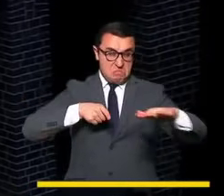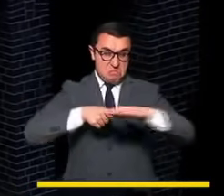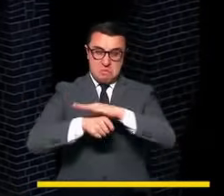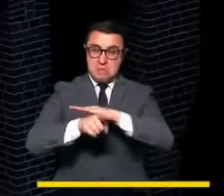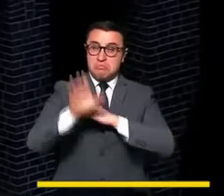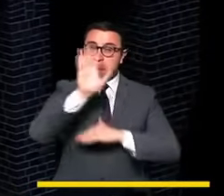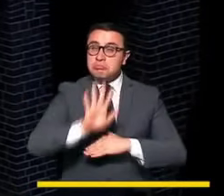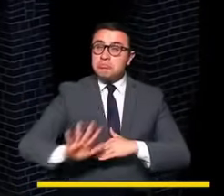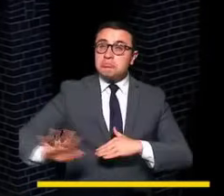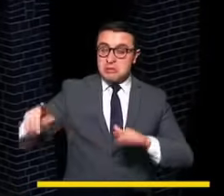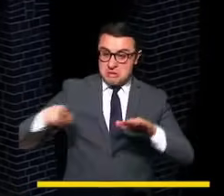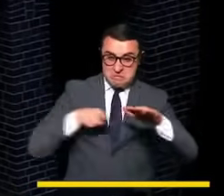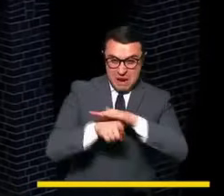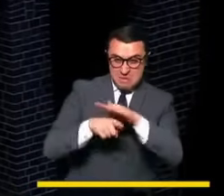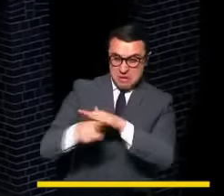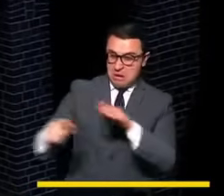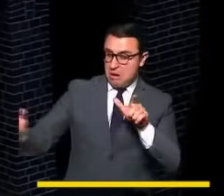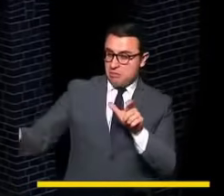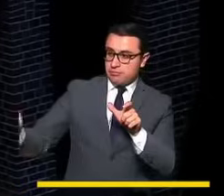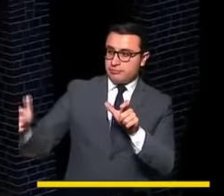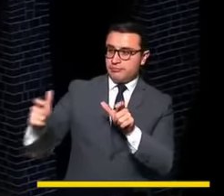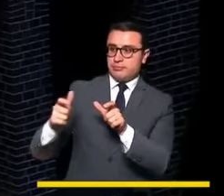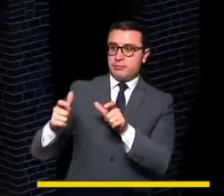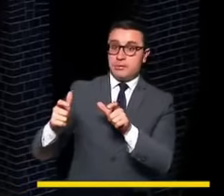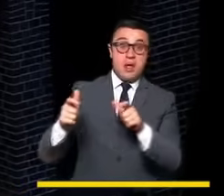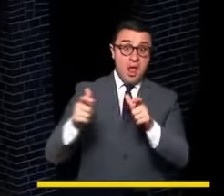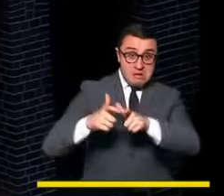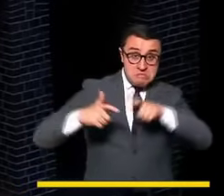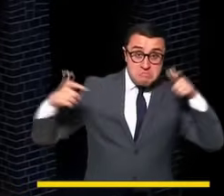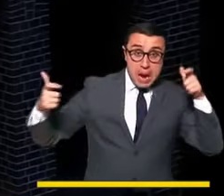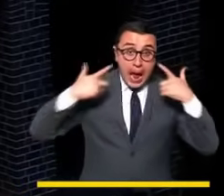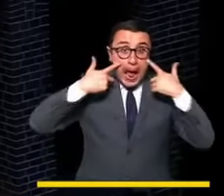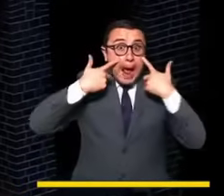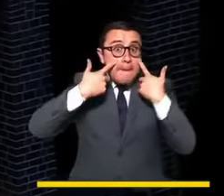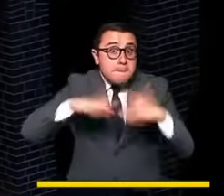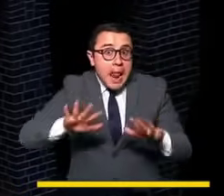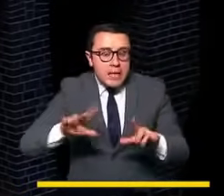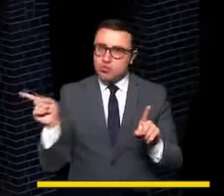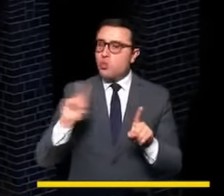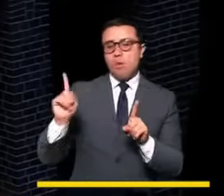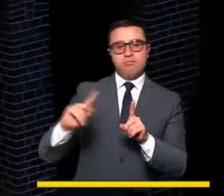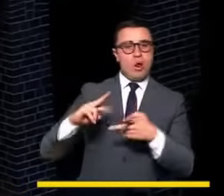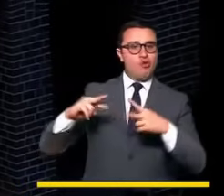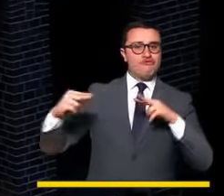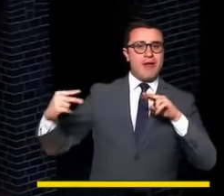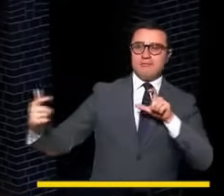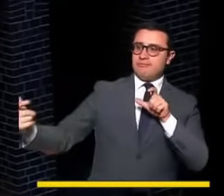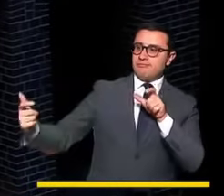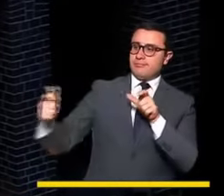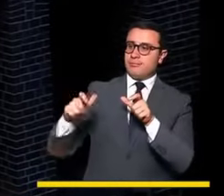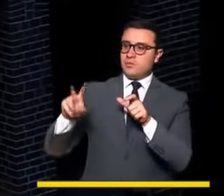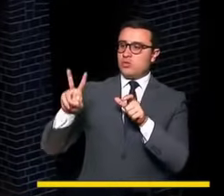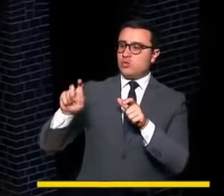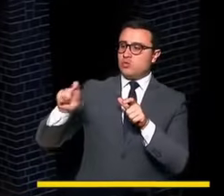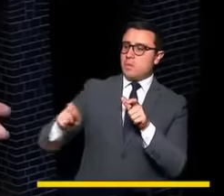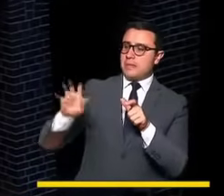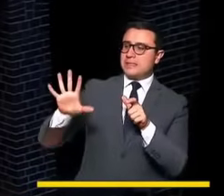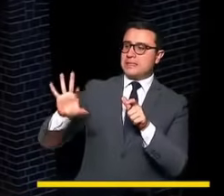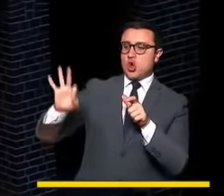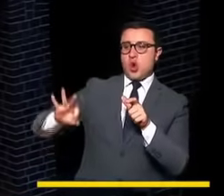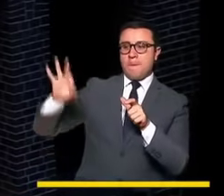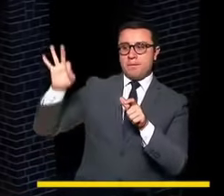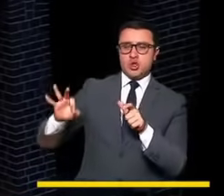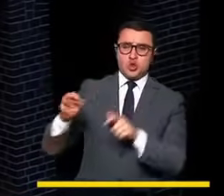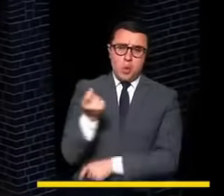homicidio, no un ascenso como pareciera, sino un descenso de 2,5%. Eso